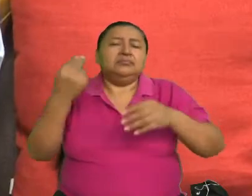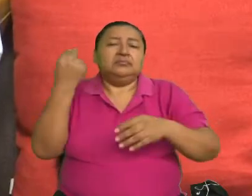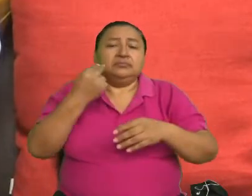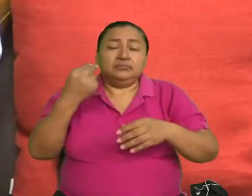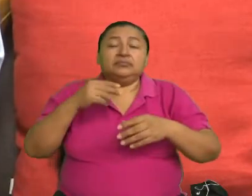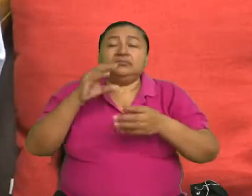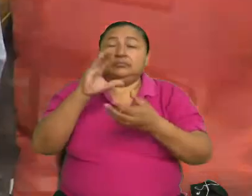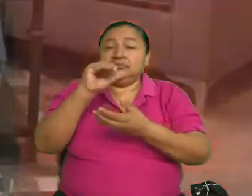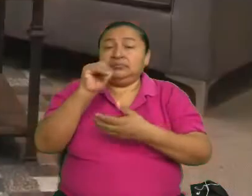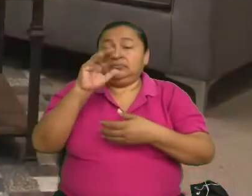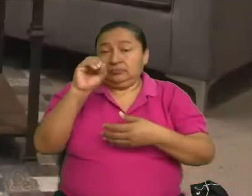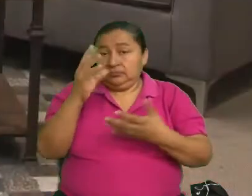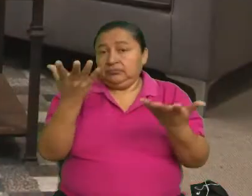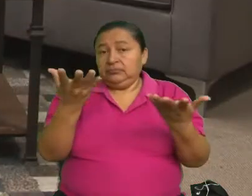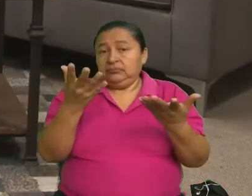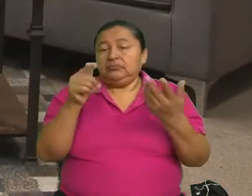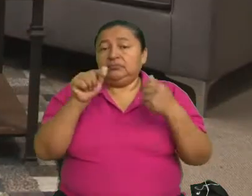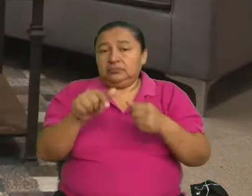de cacao. Eso